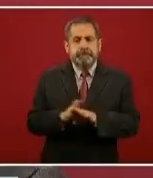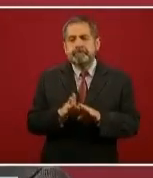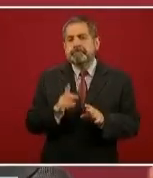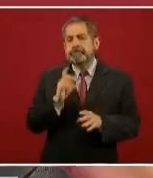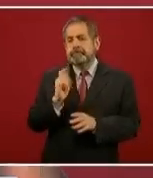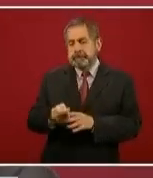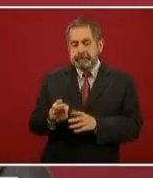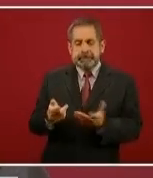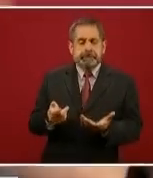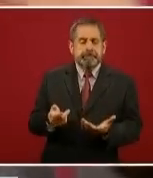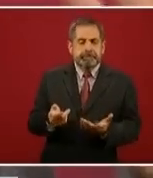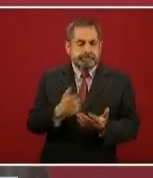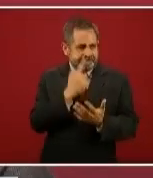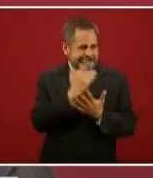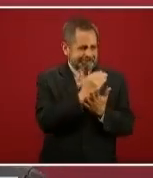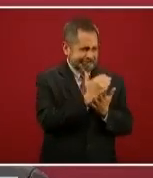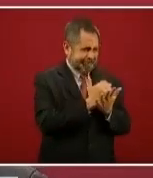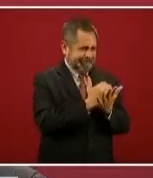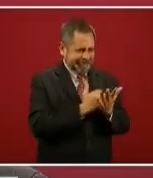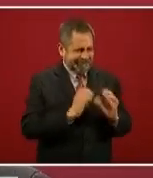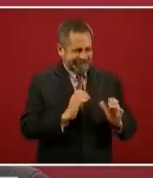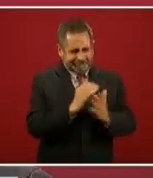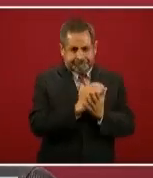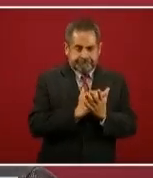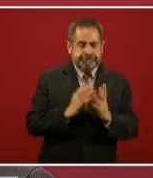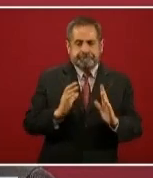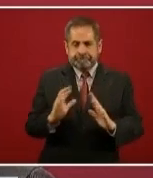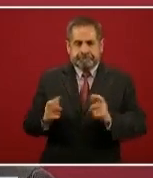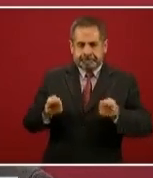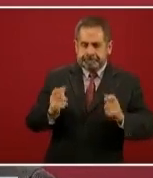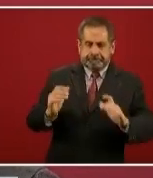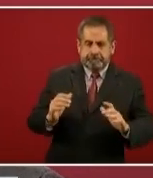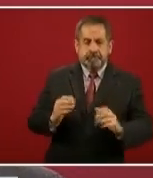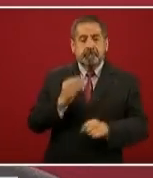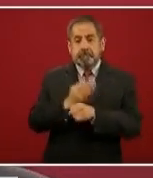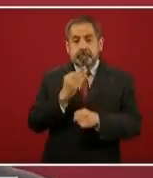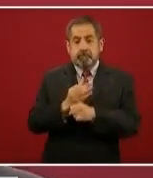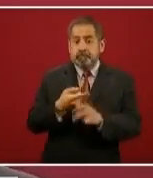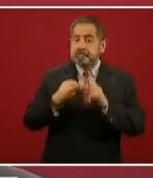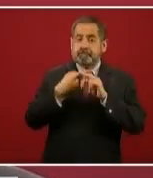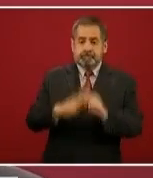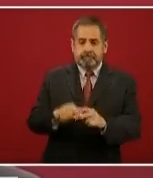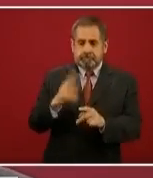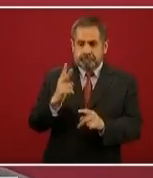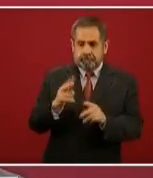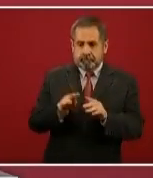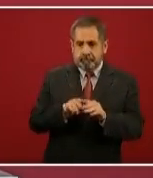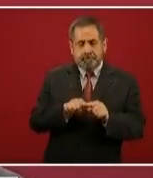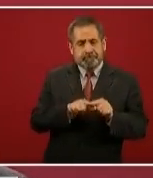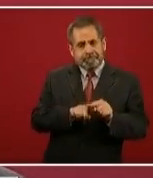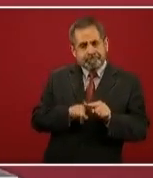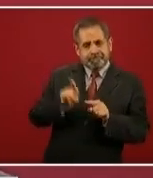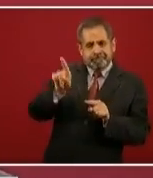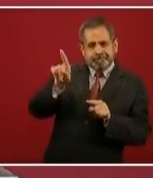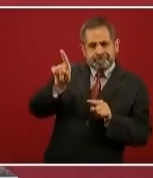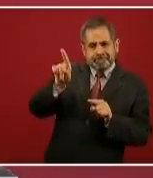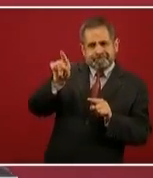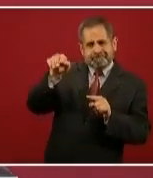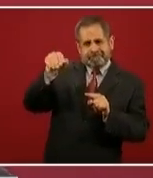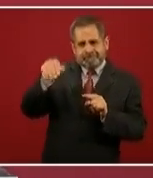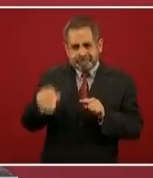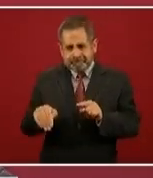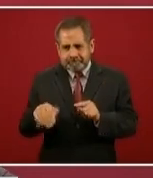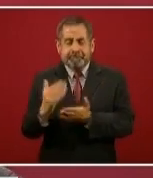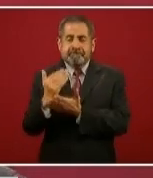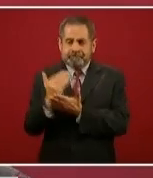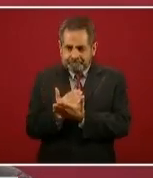y desafortunadamente también en las consecuencias sociales, vamos a poder doblar la curva, vamos a poder tener